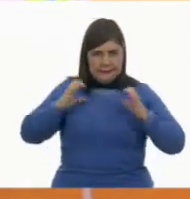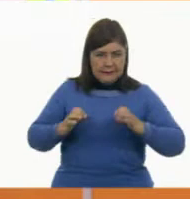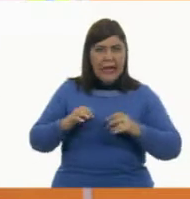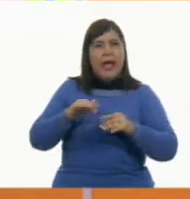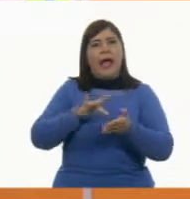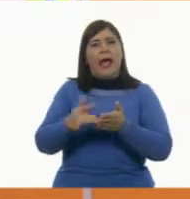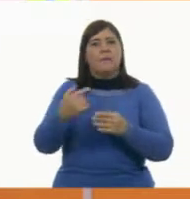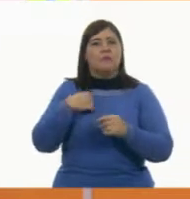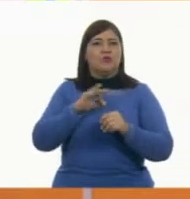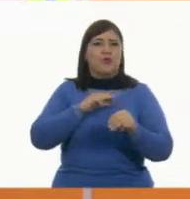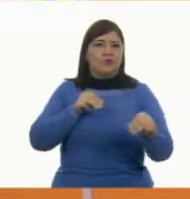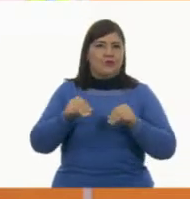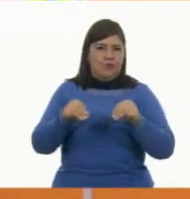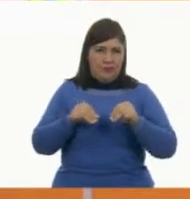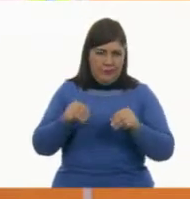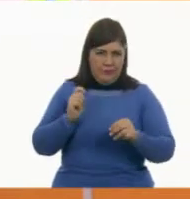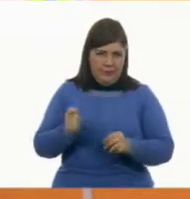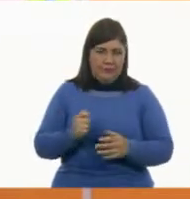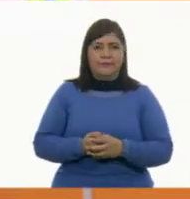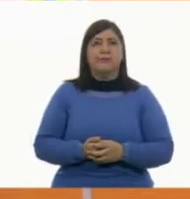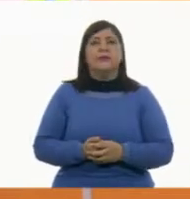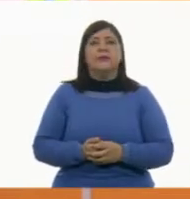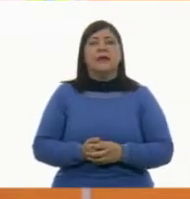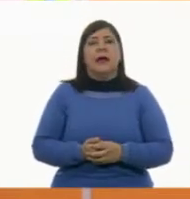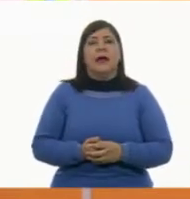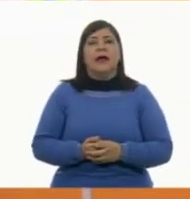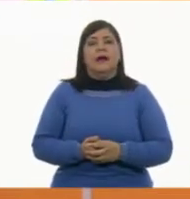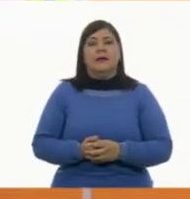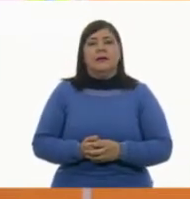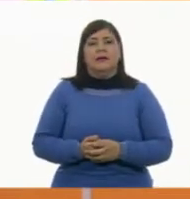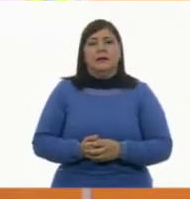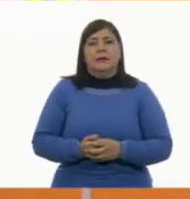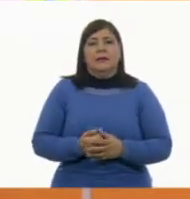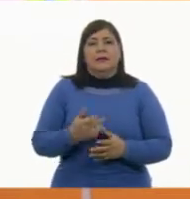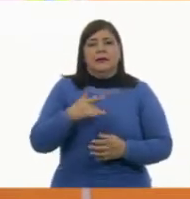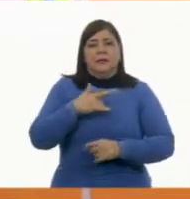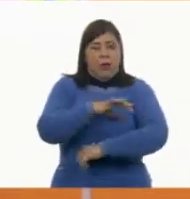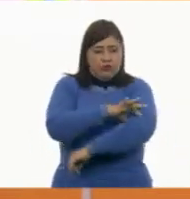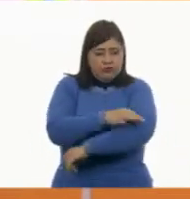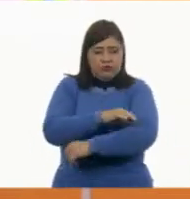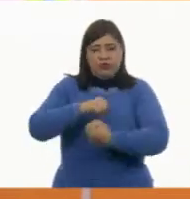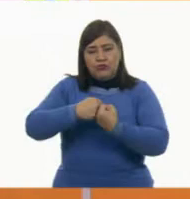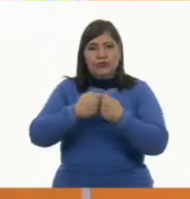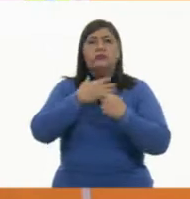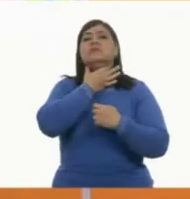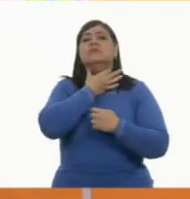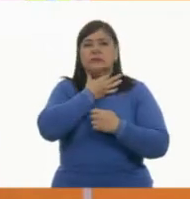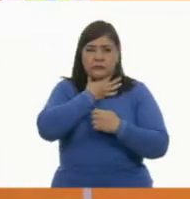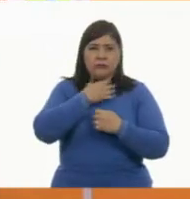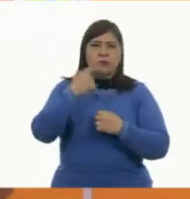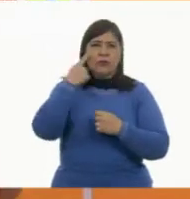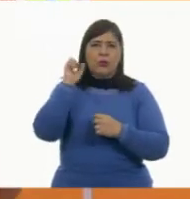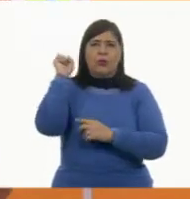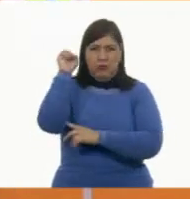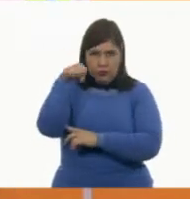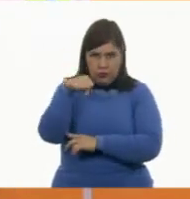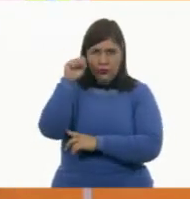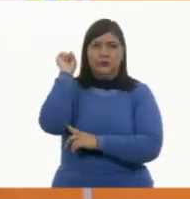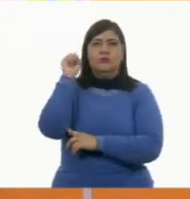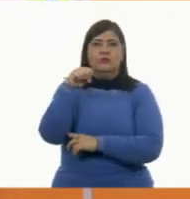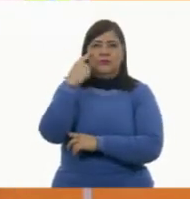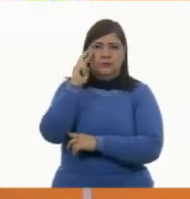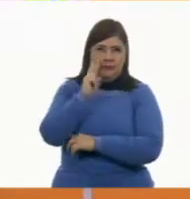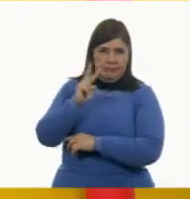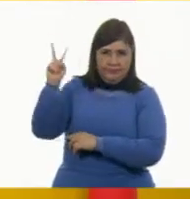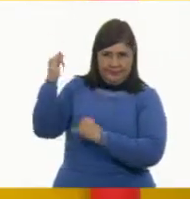movilidad. Entonces, vamos a empezar a mover la articulación del cuello hacia adelante y hacia